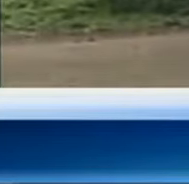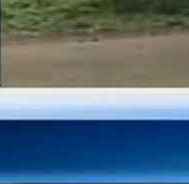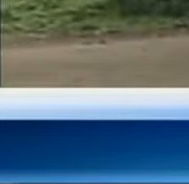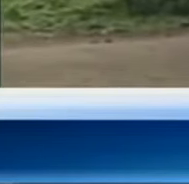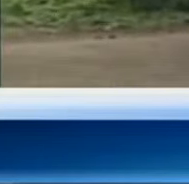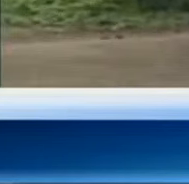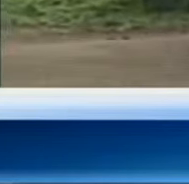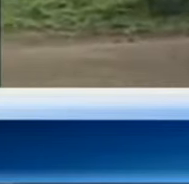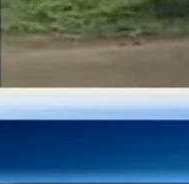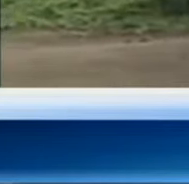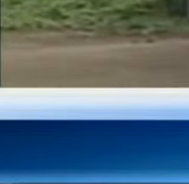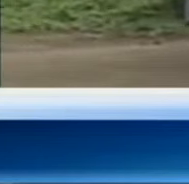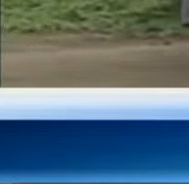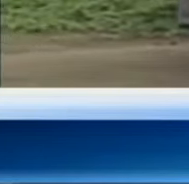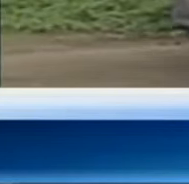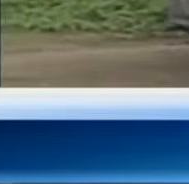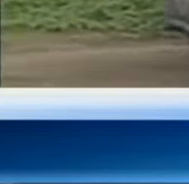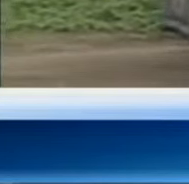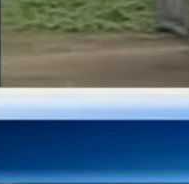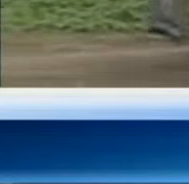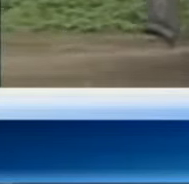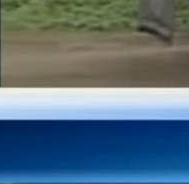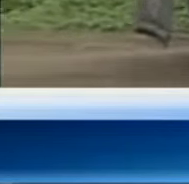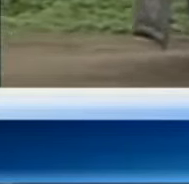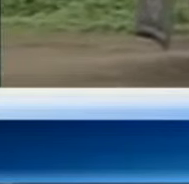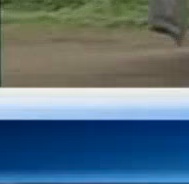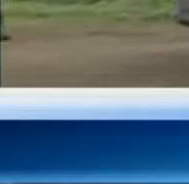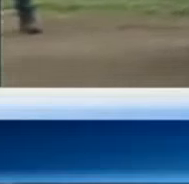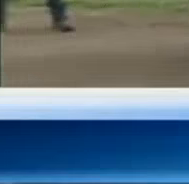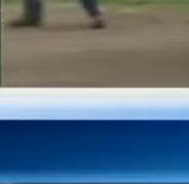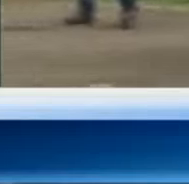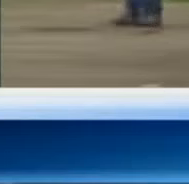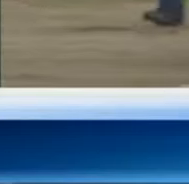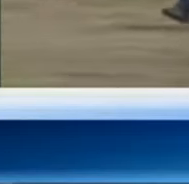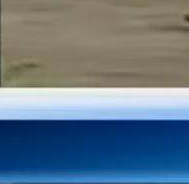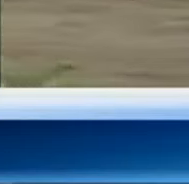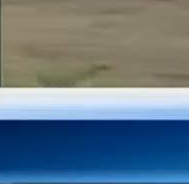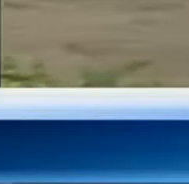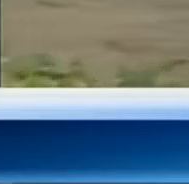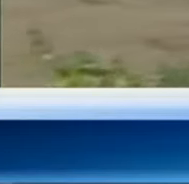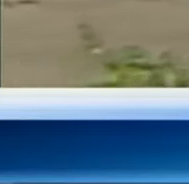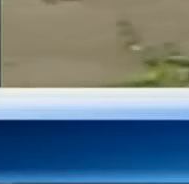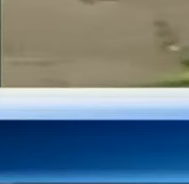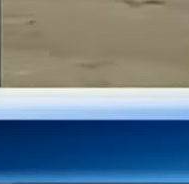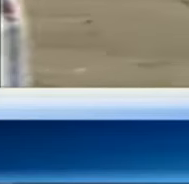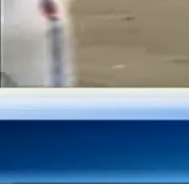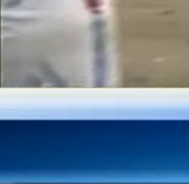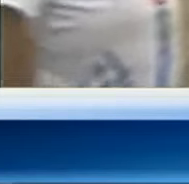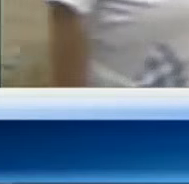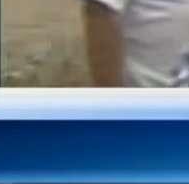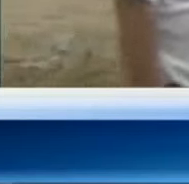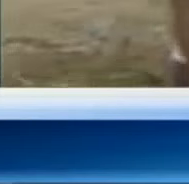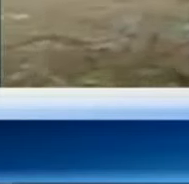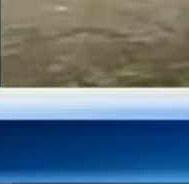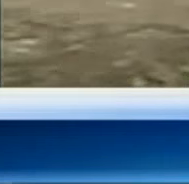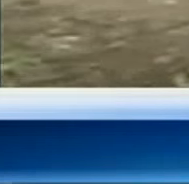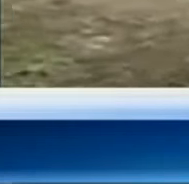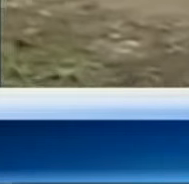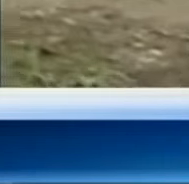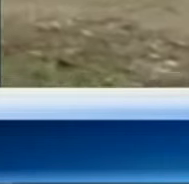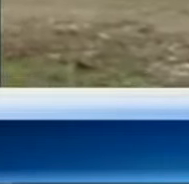Interagua. Cuénteme un poquito, ¿en qué estamos? ¿Qué es esto de aquí? Este es un colector, uno de los colectores principales del sistema de alcantarillado de aquí, de